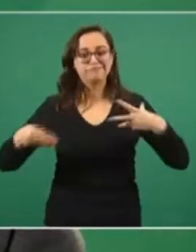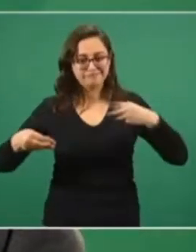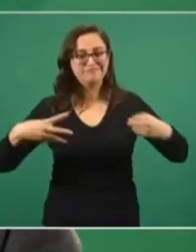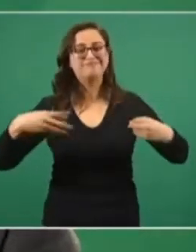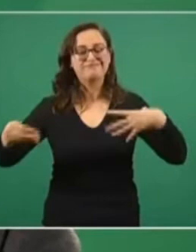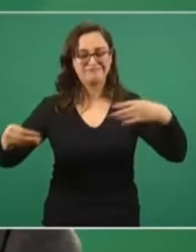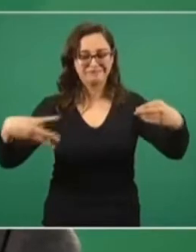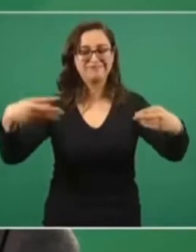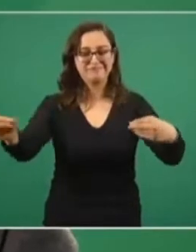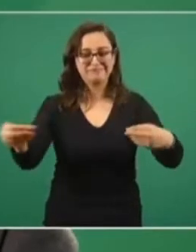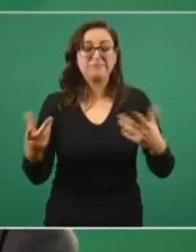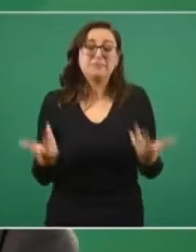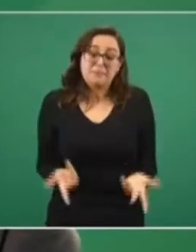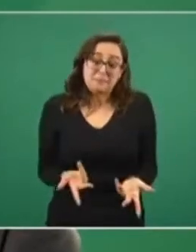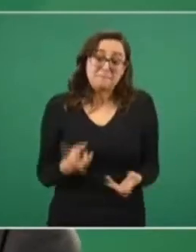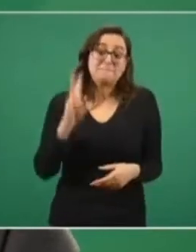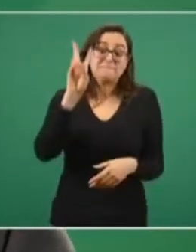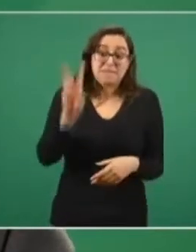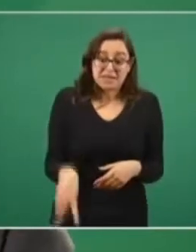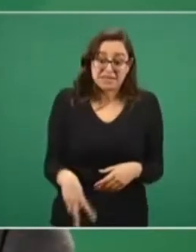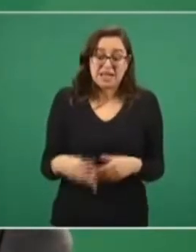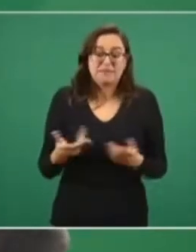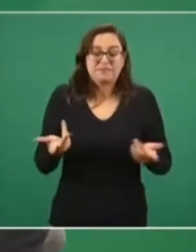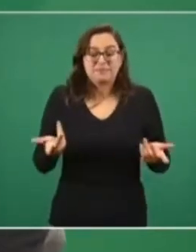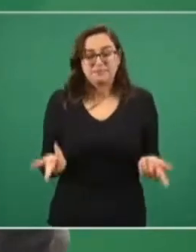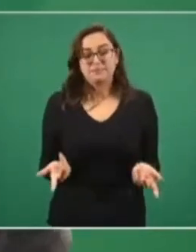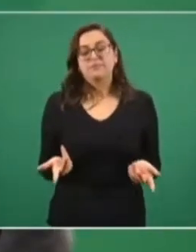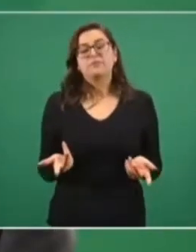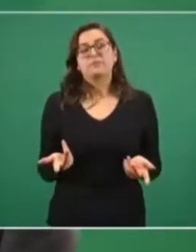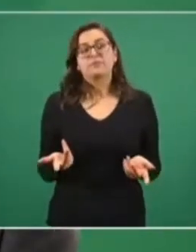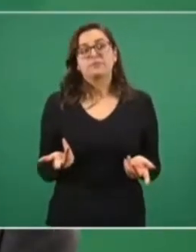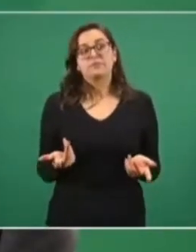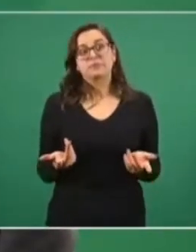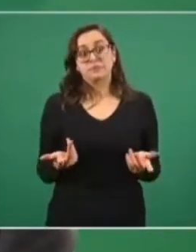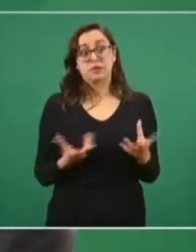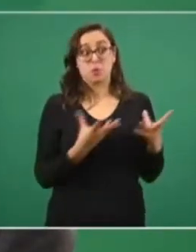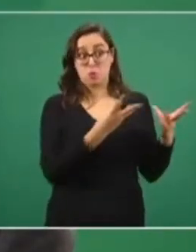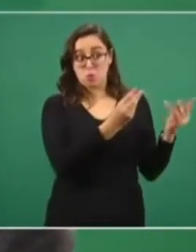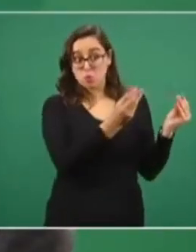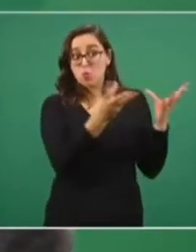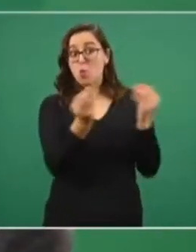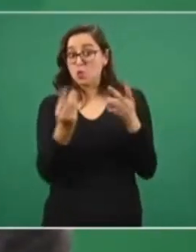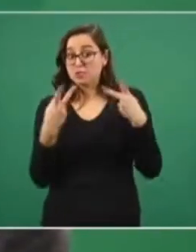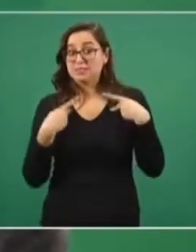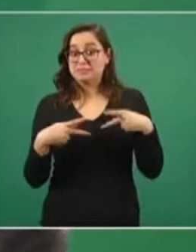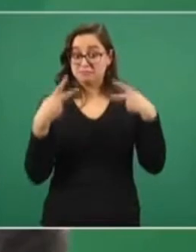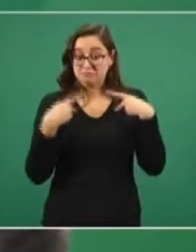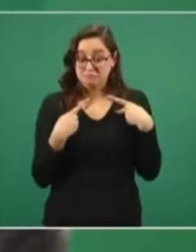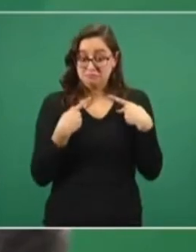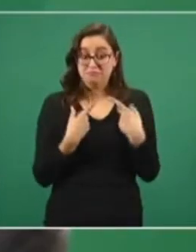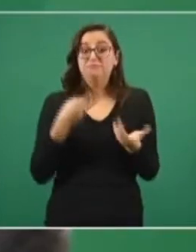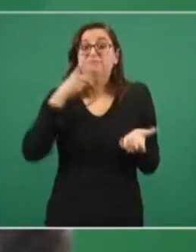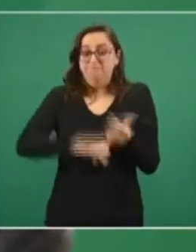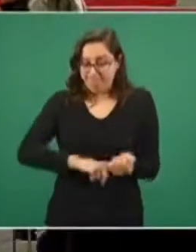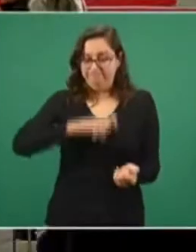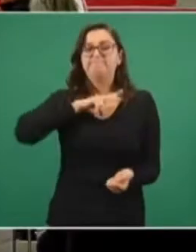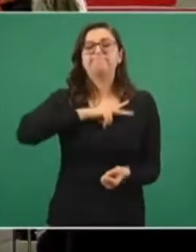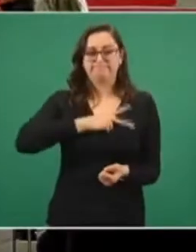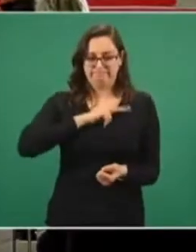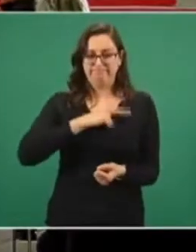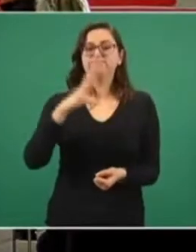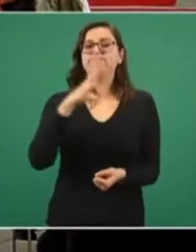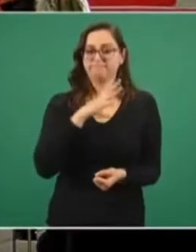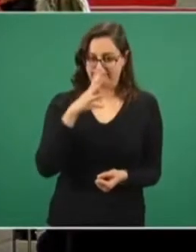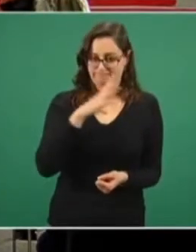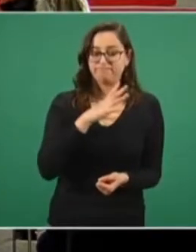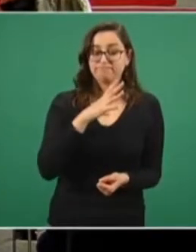mundial que aunque ciertamente podría haber una proporción importante de personas asintomáticas portadoras